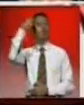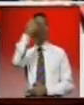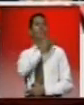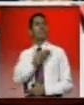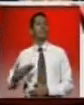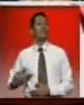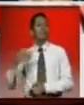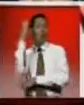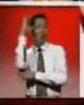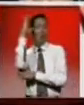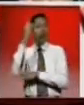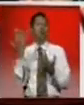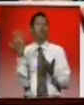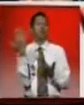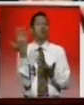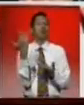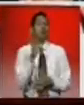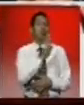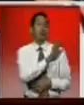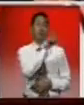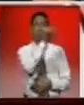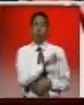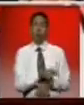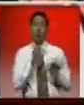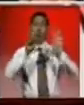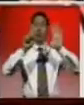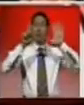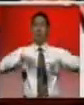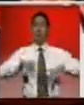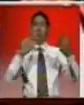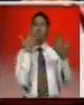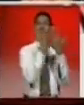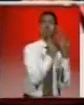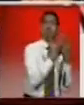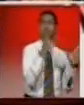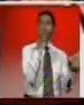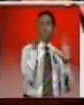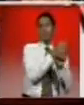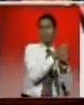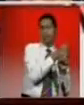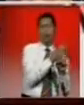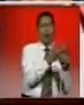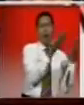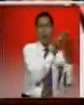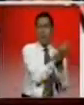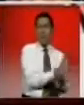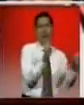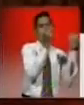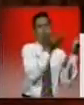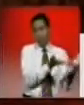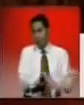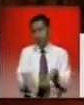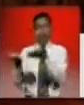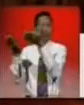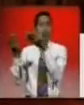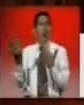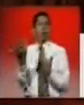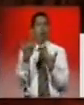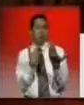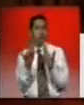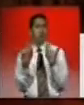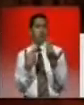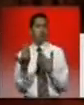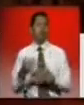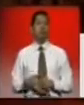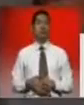está secuestrado hace más de 6 meses. Esto para iniciar las conversaciones de paz con el grupo armado. La mesa quedó